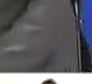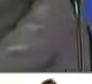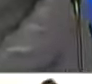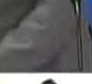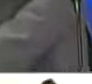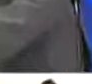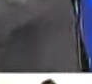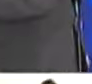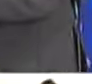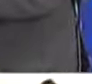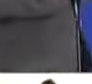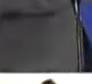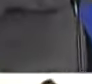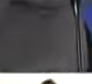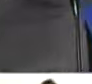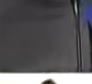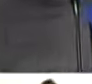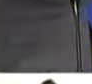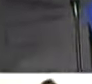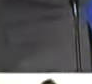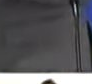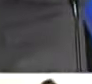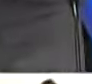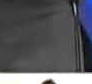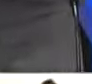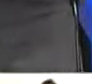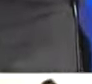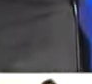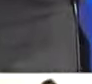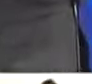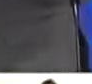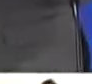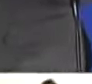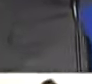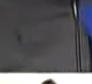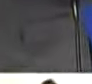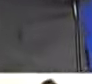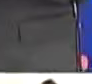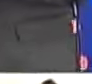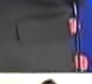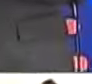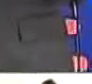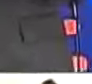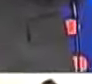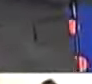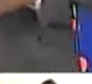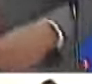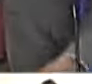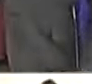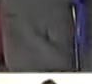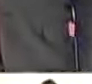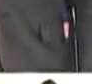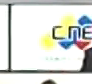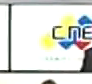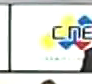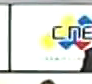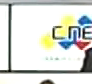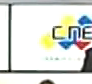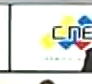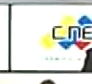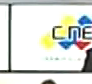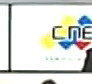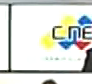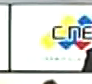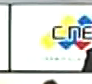Nacional Electoral. En estos momentos vemos cómo el presidente del Poder Legislativo, Jorge Rodríguez, recibe el acta con